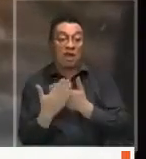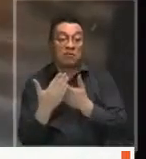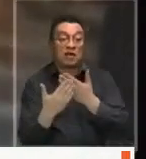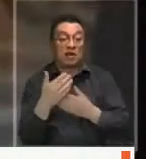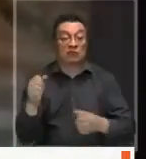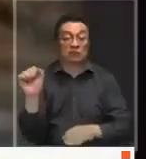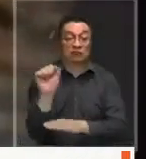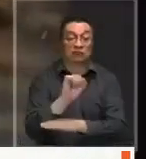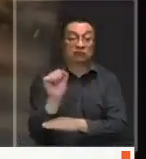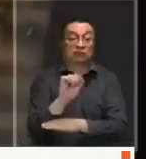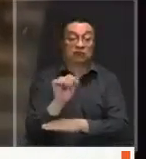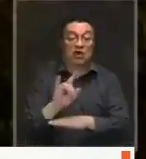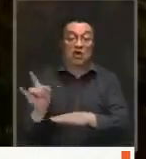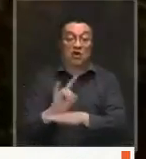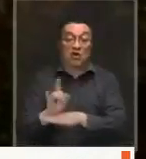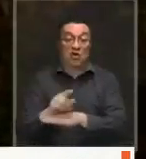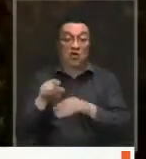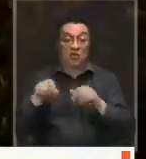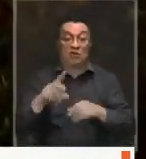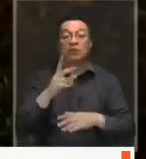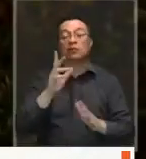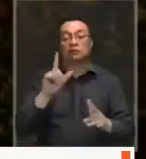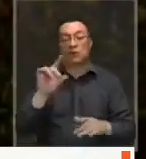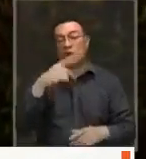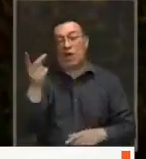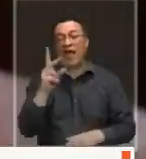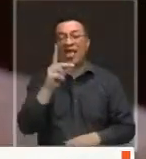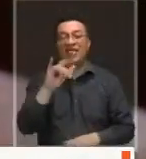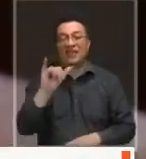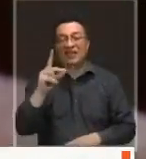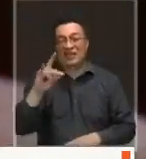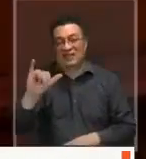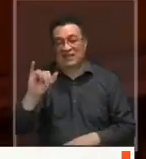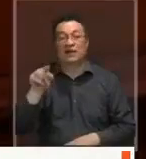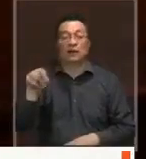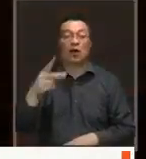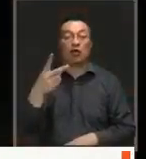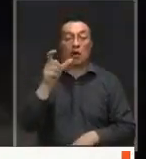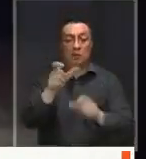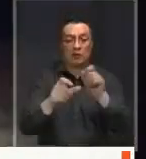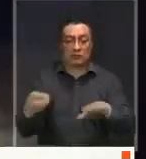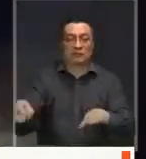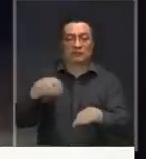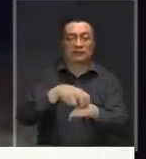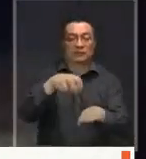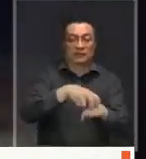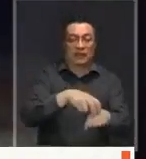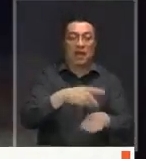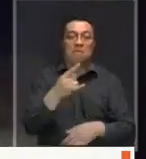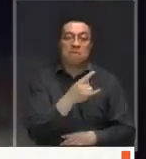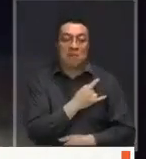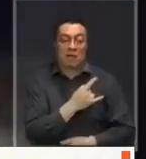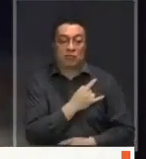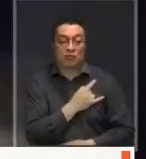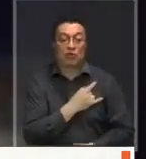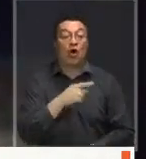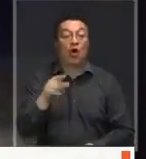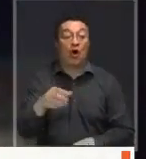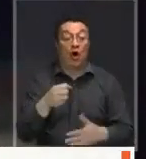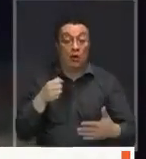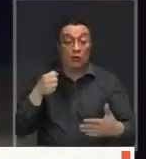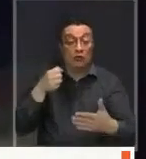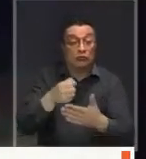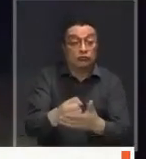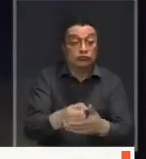un conductor de la aplicación de transportes Didi trasladaba a dos pasajeras c maipú nunca pensó que al llegar a destino iba